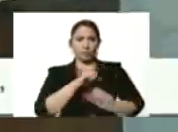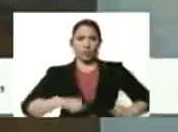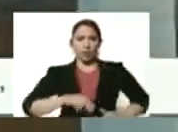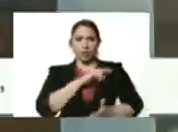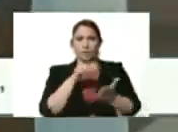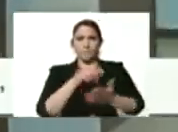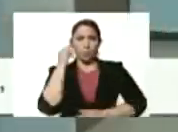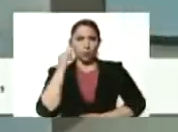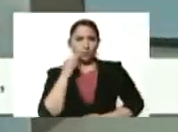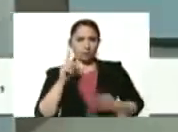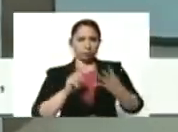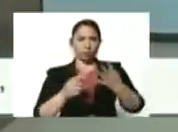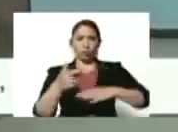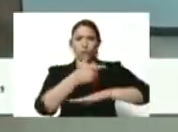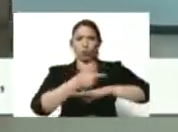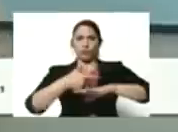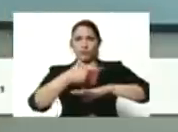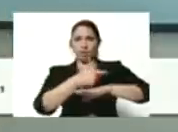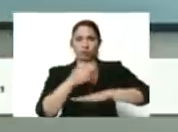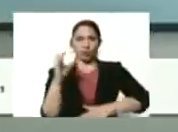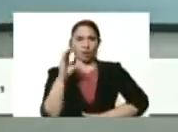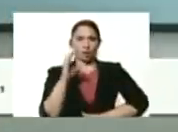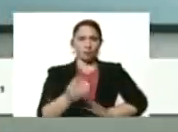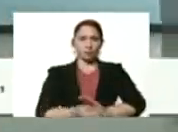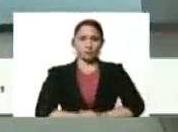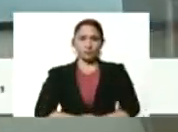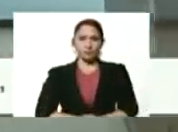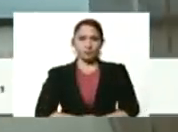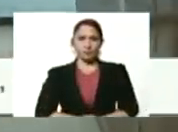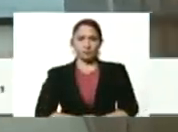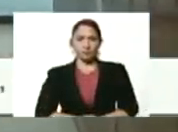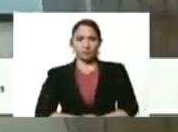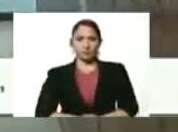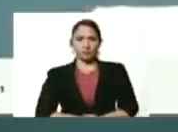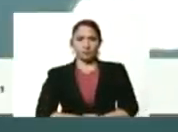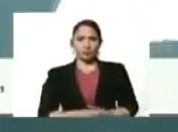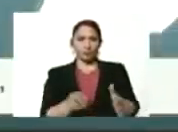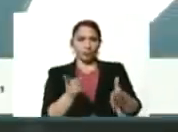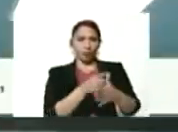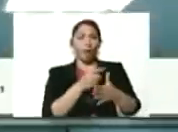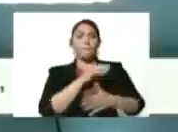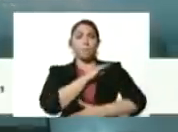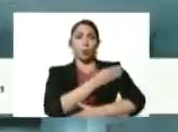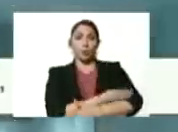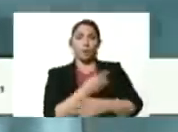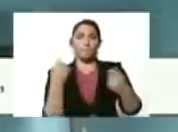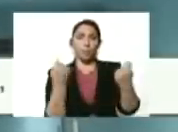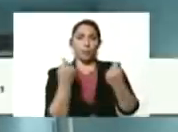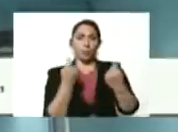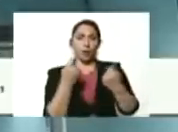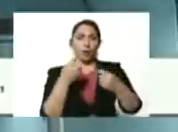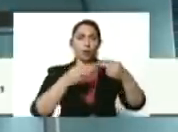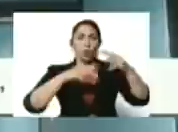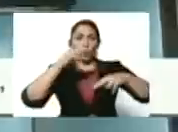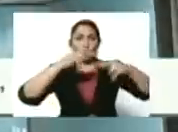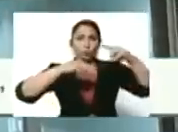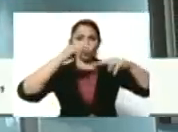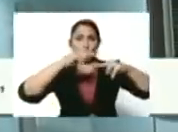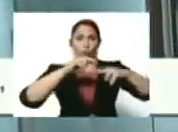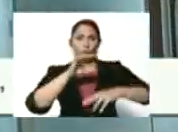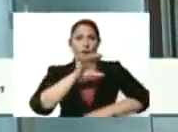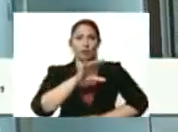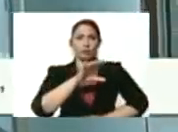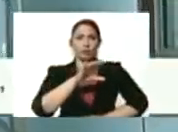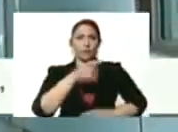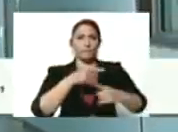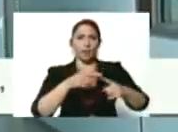Nacional, el Gobierno de Caracas, el Poder Popular, Construpatria, bueno, para empezar las